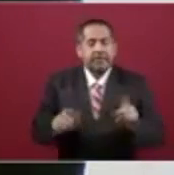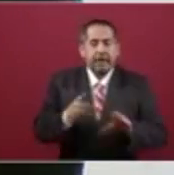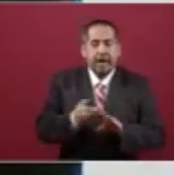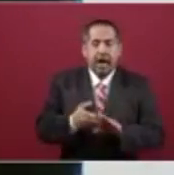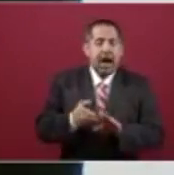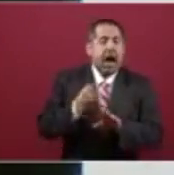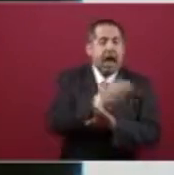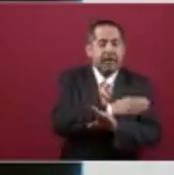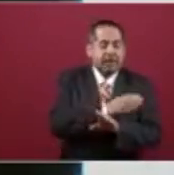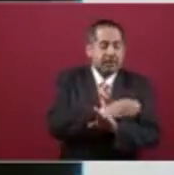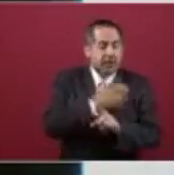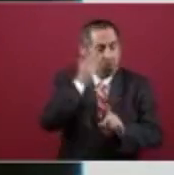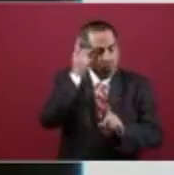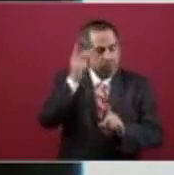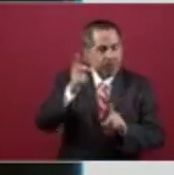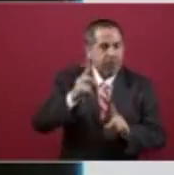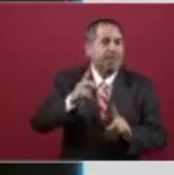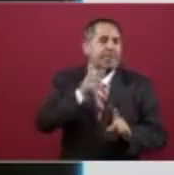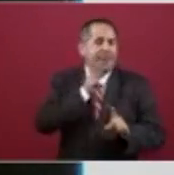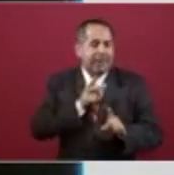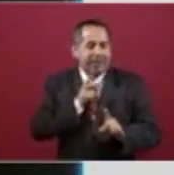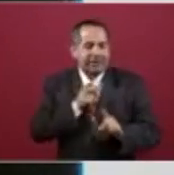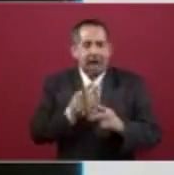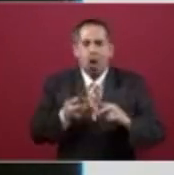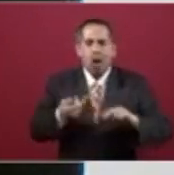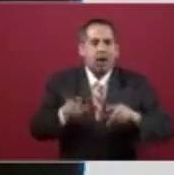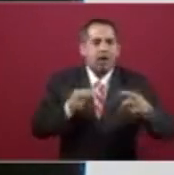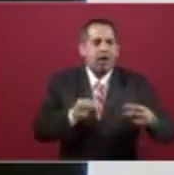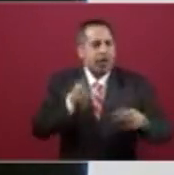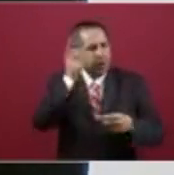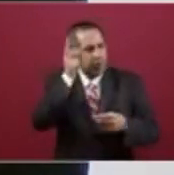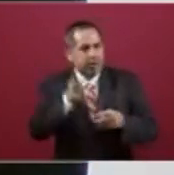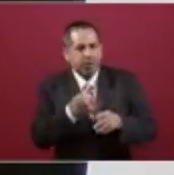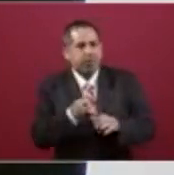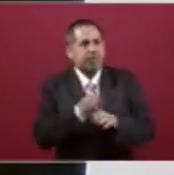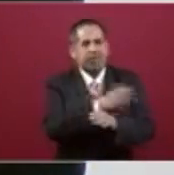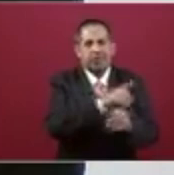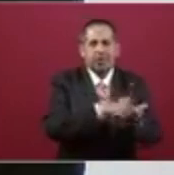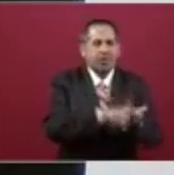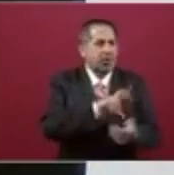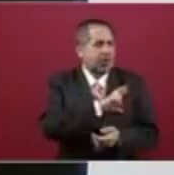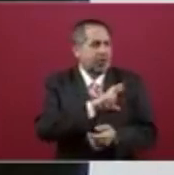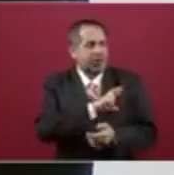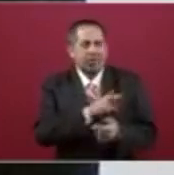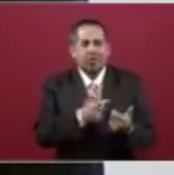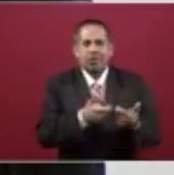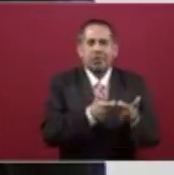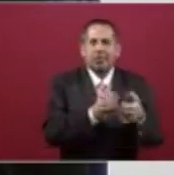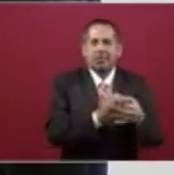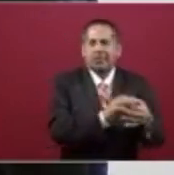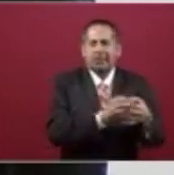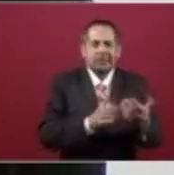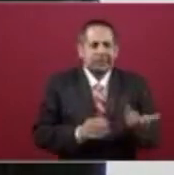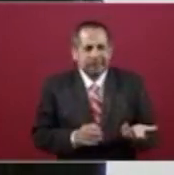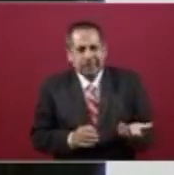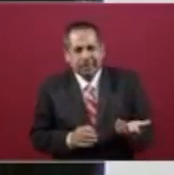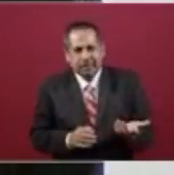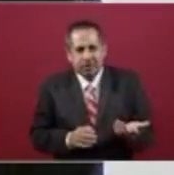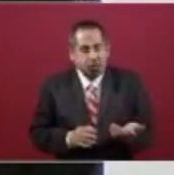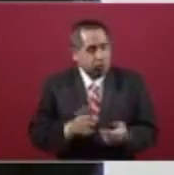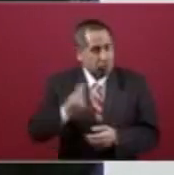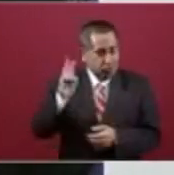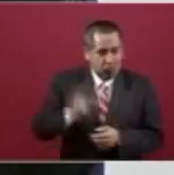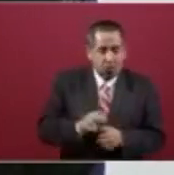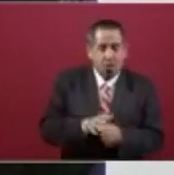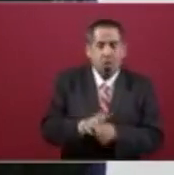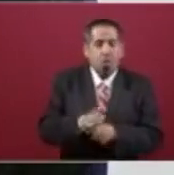eran de Pemex y del país, esos 27, y hoy los estamos compartiendo con ellos. ¿Cuál es la producción neta